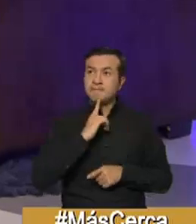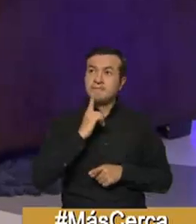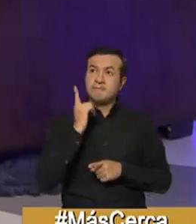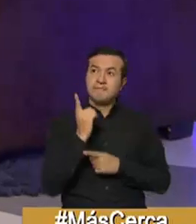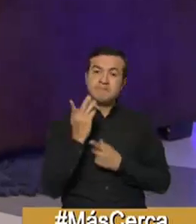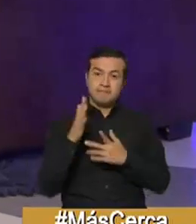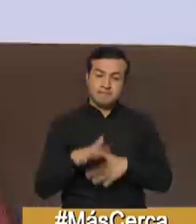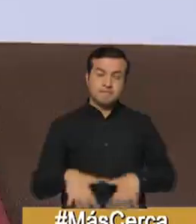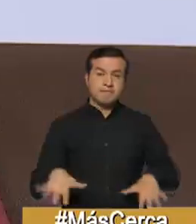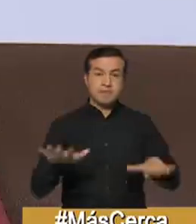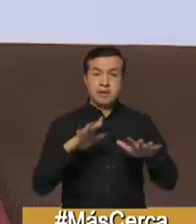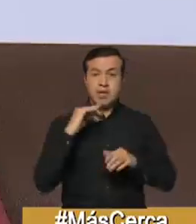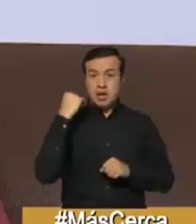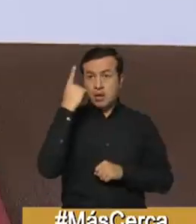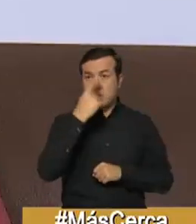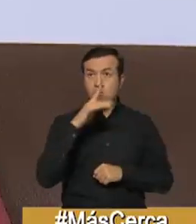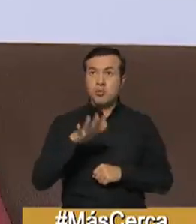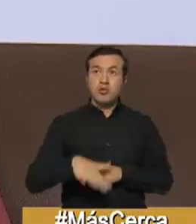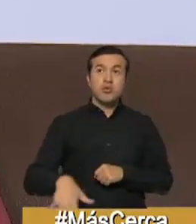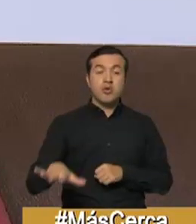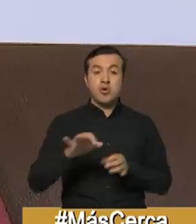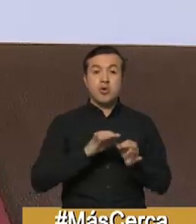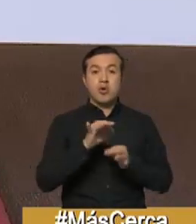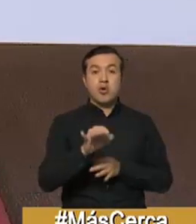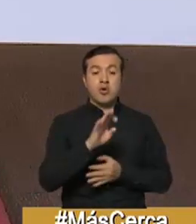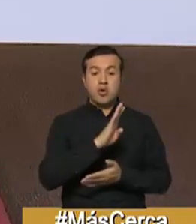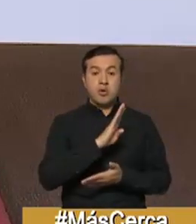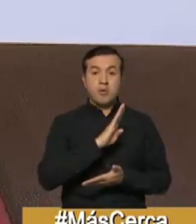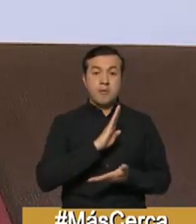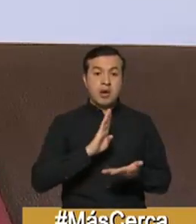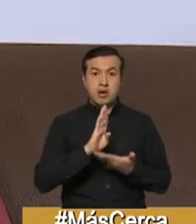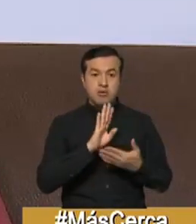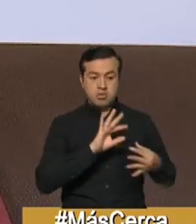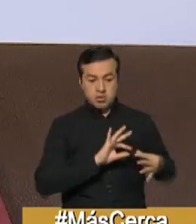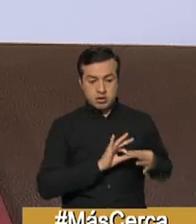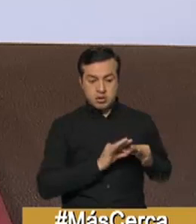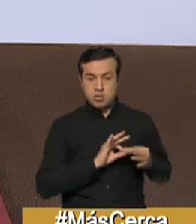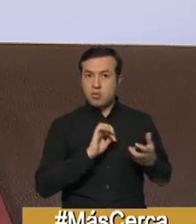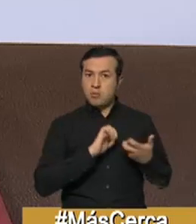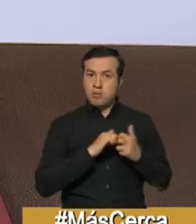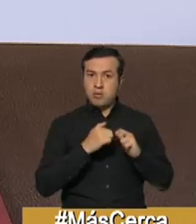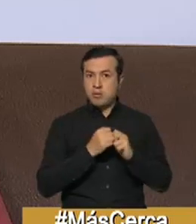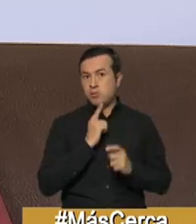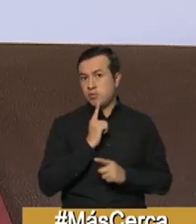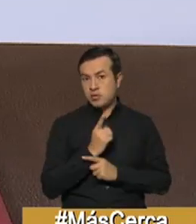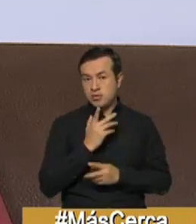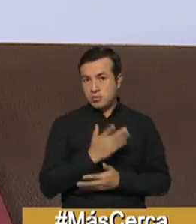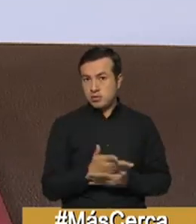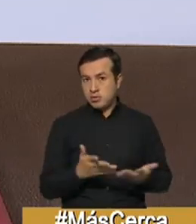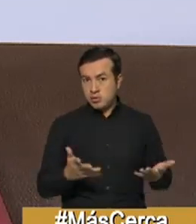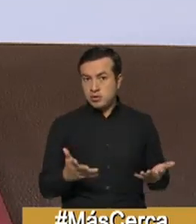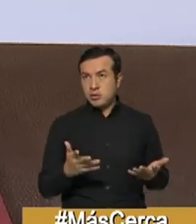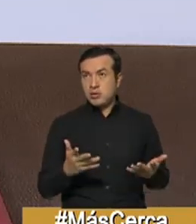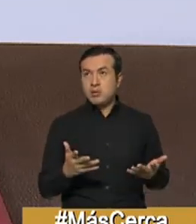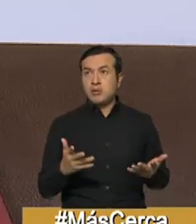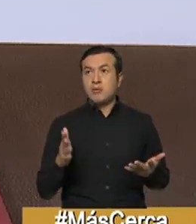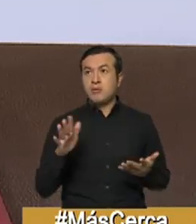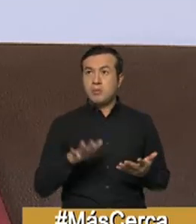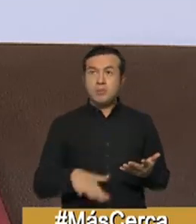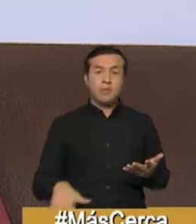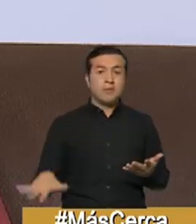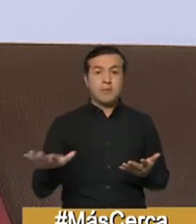en Carapungo y todo el sector de la parroquia Calderón, tenemos esa problemática, al ser un sector